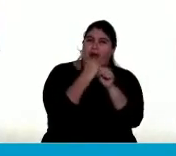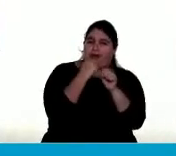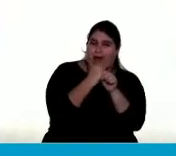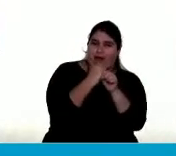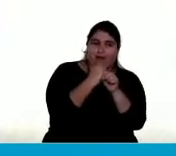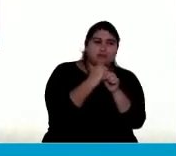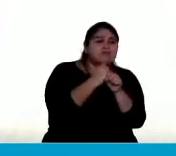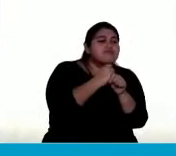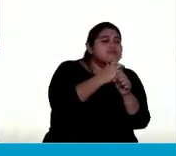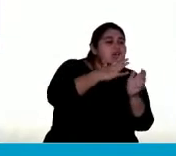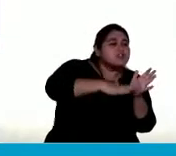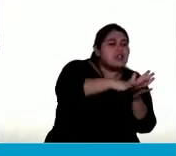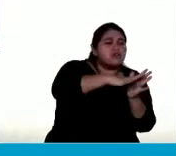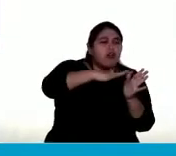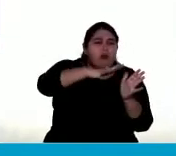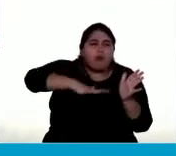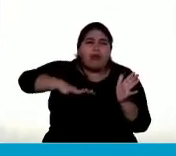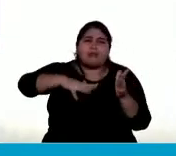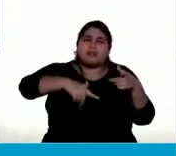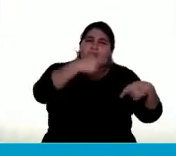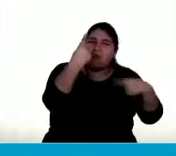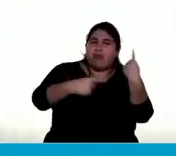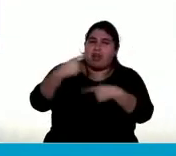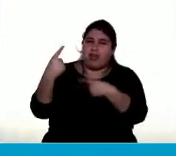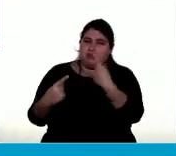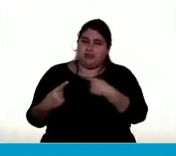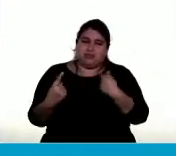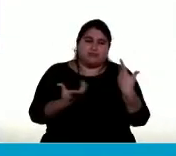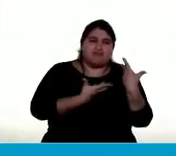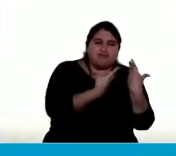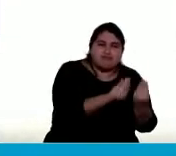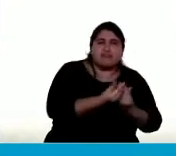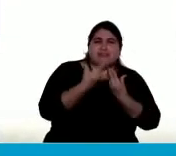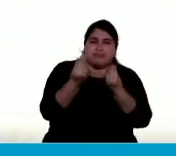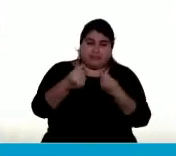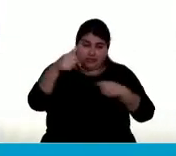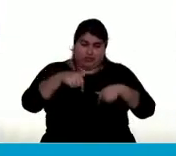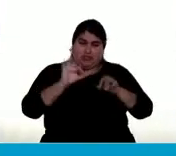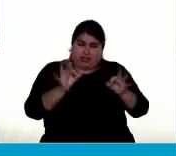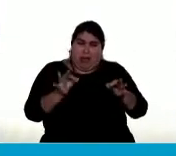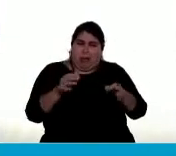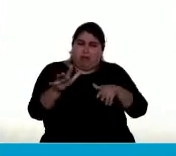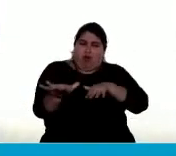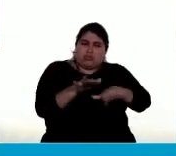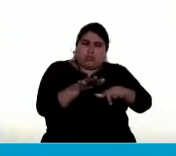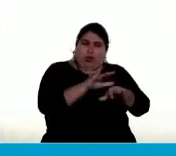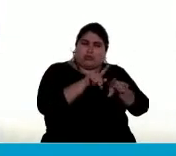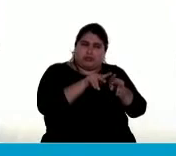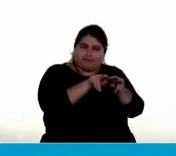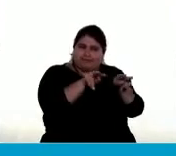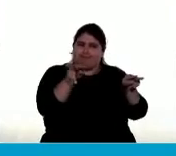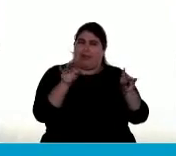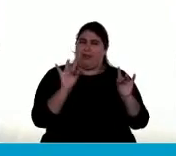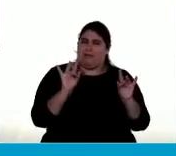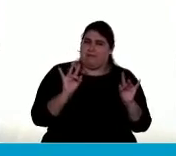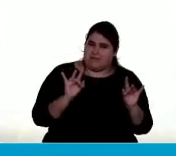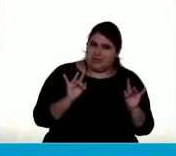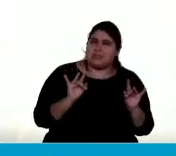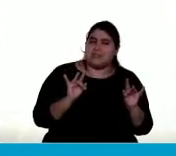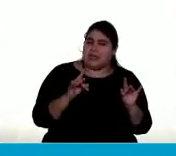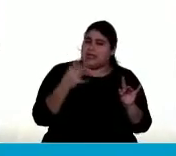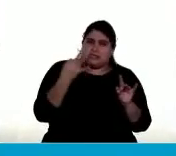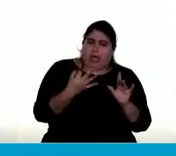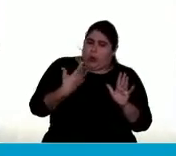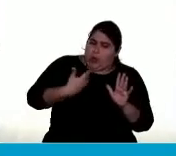y económicos que, producto de esta situación, la están pasando mal y quizás su situación se profundice. Y